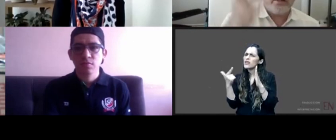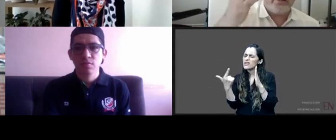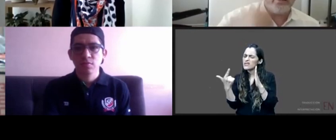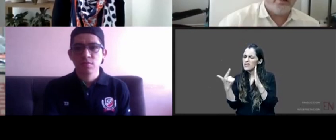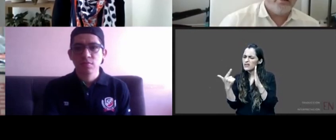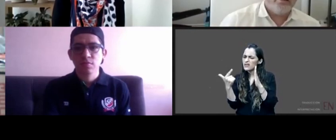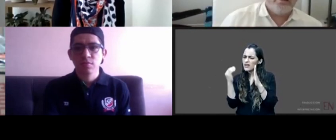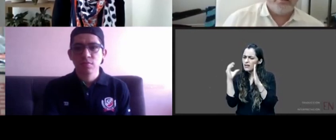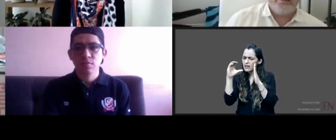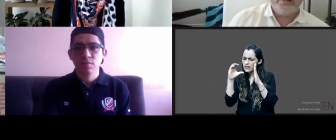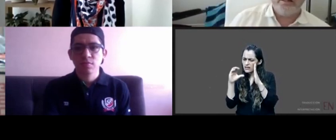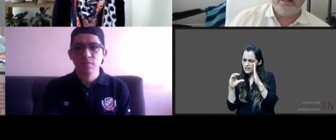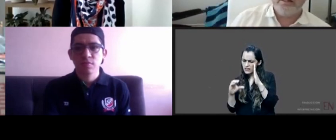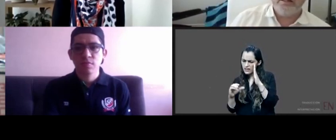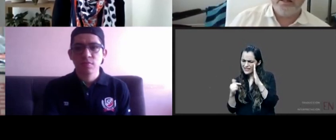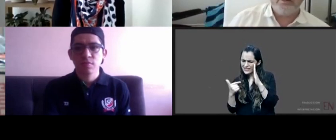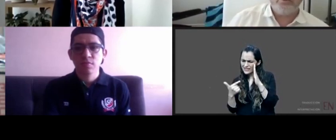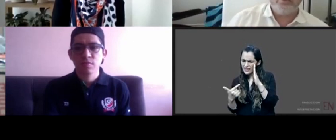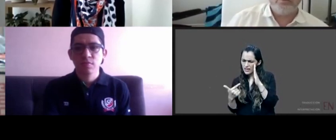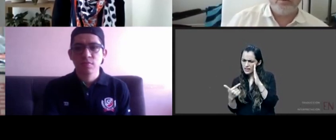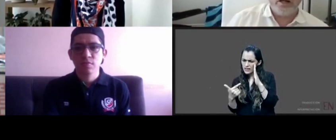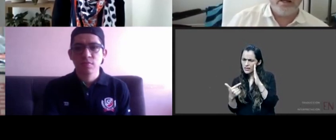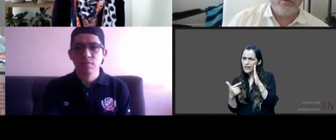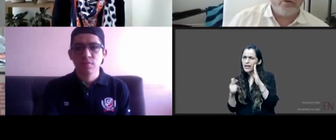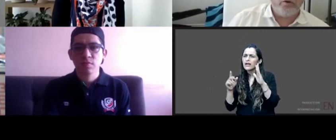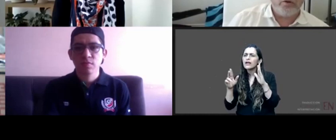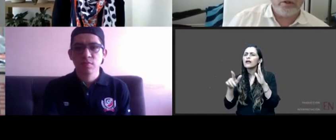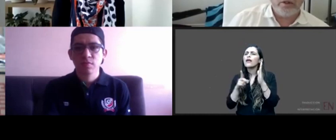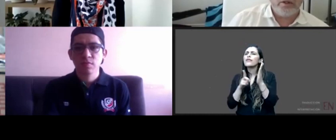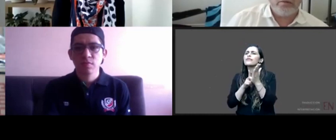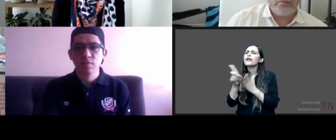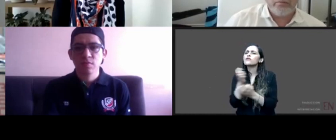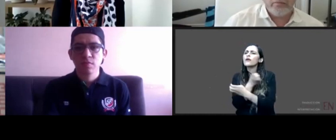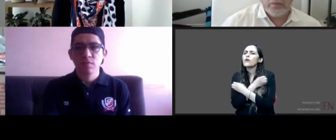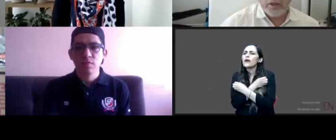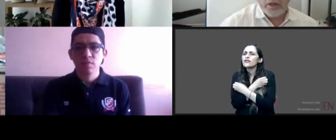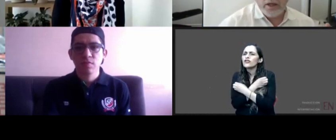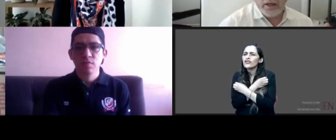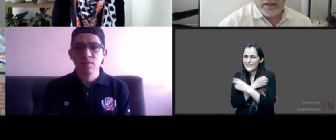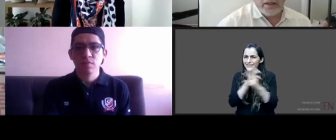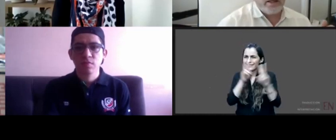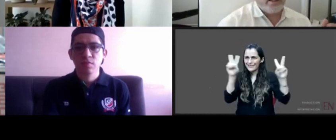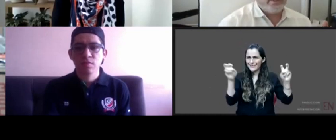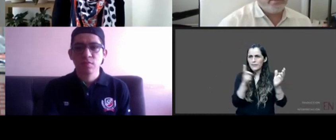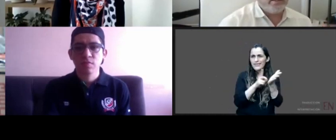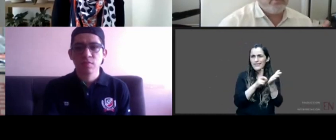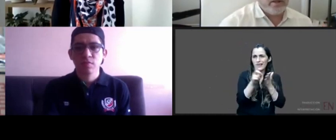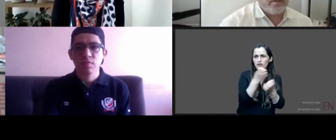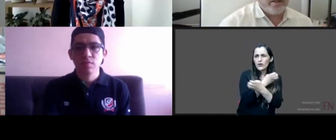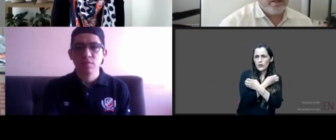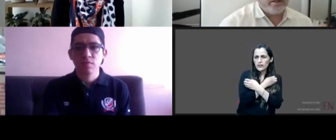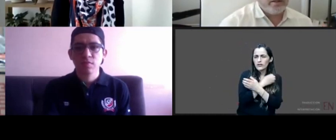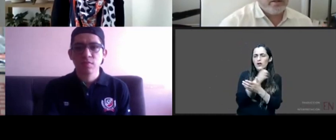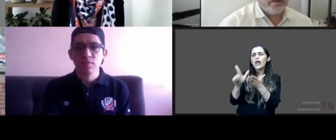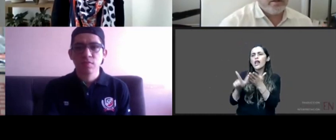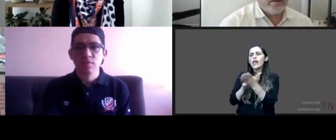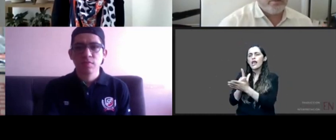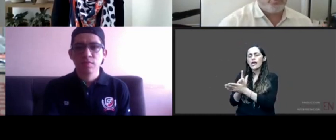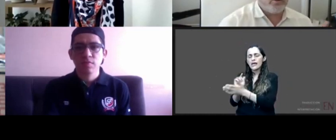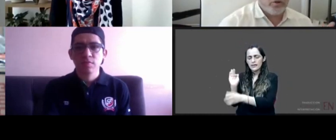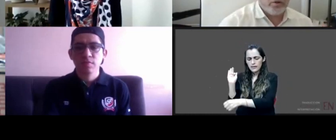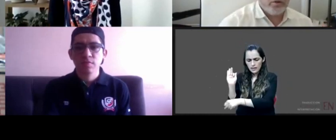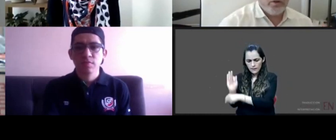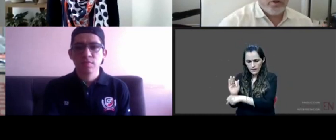7 del derecho a la educación en la Ley de Defensa